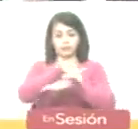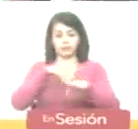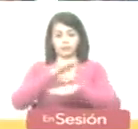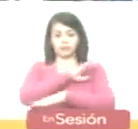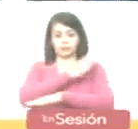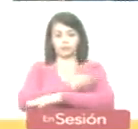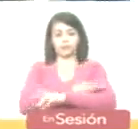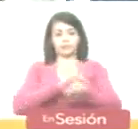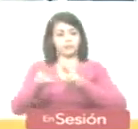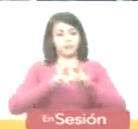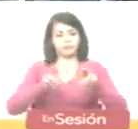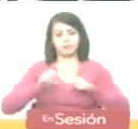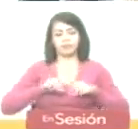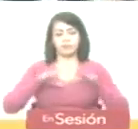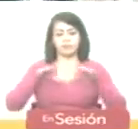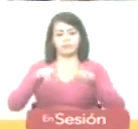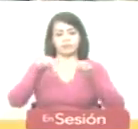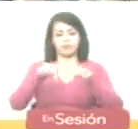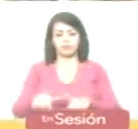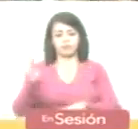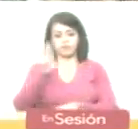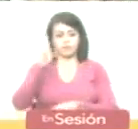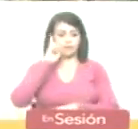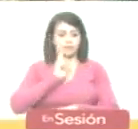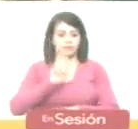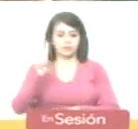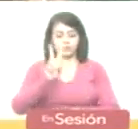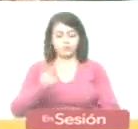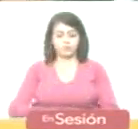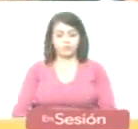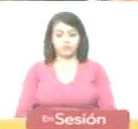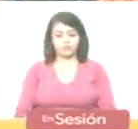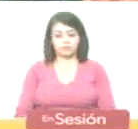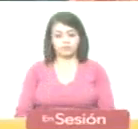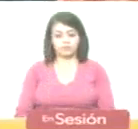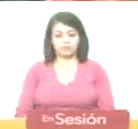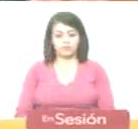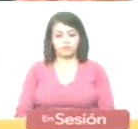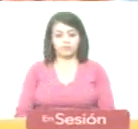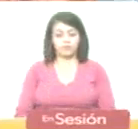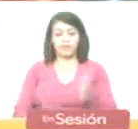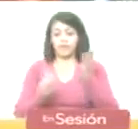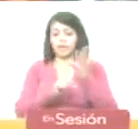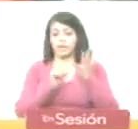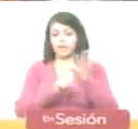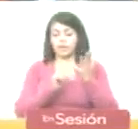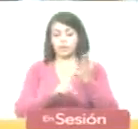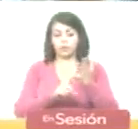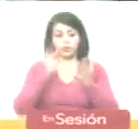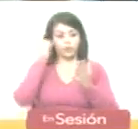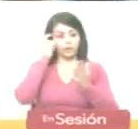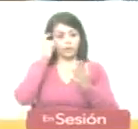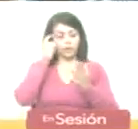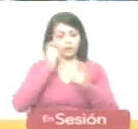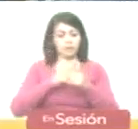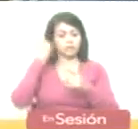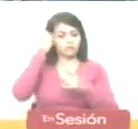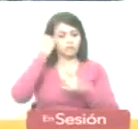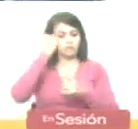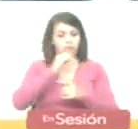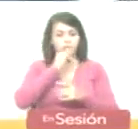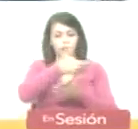Poder Popular para Relaciones Exteriores de la República Bolivariana de Venezuela. Quinto punto del orden del día, considerar